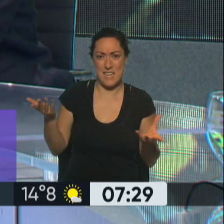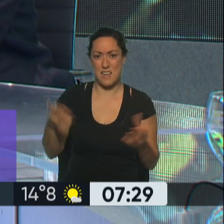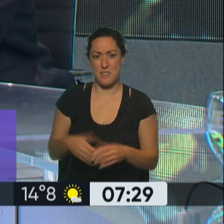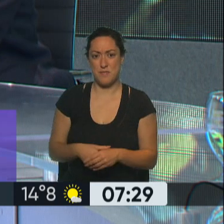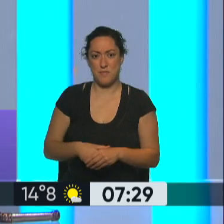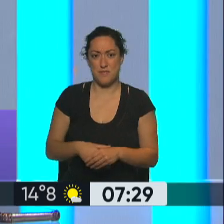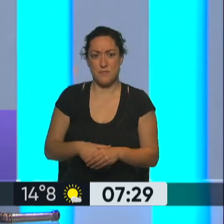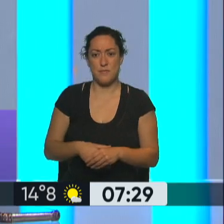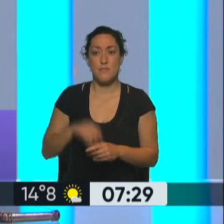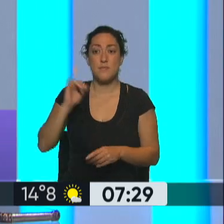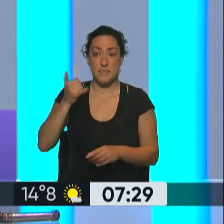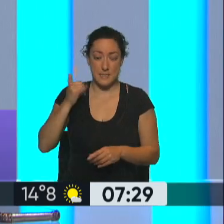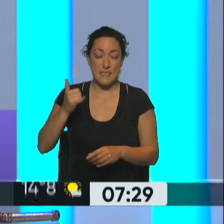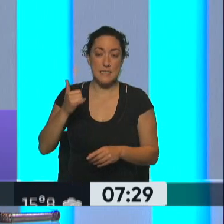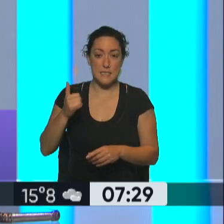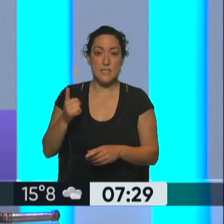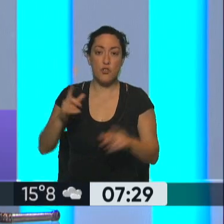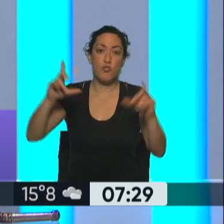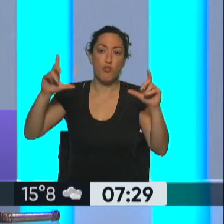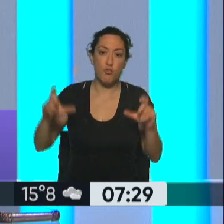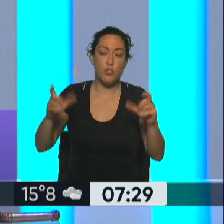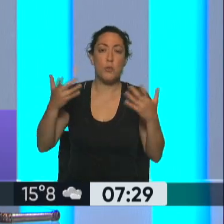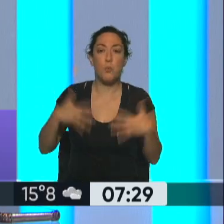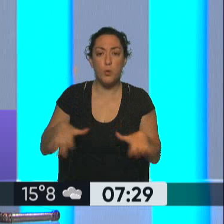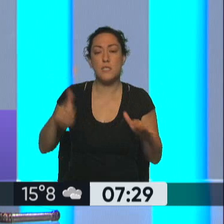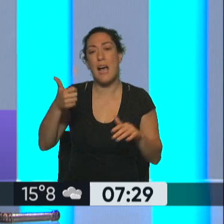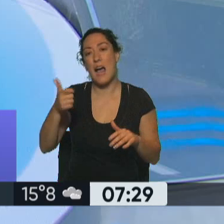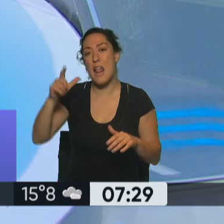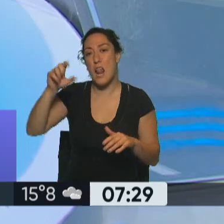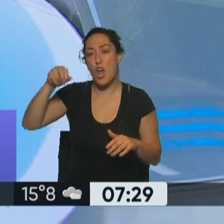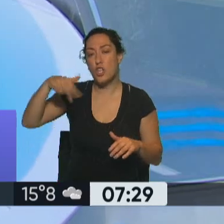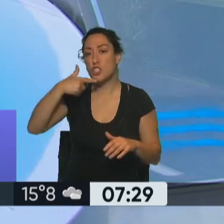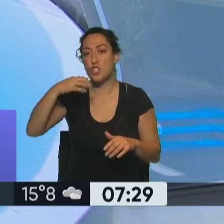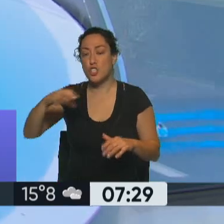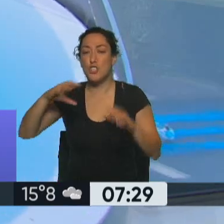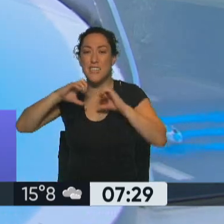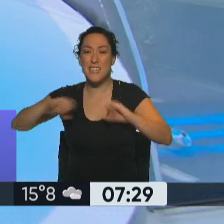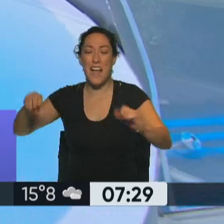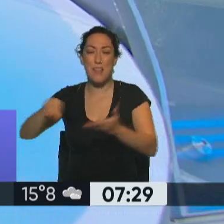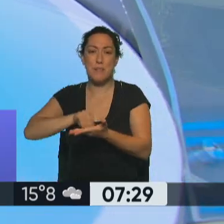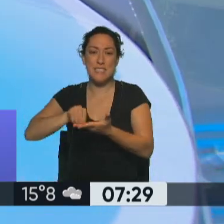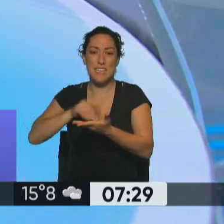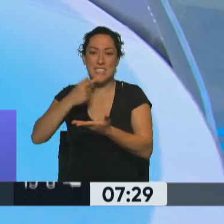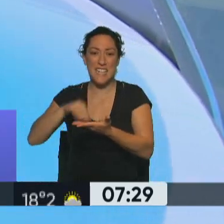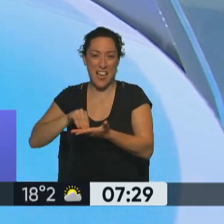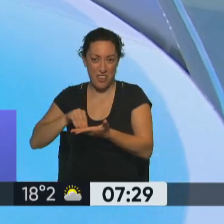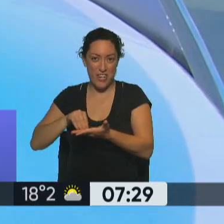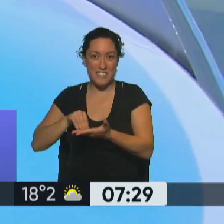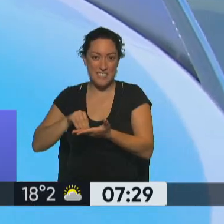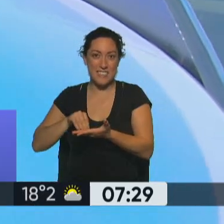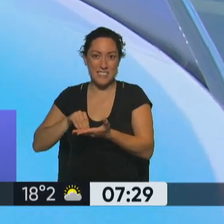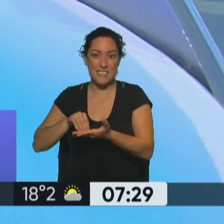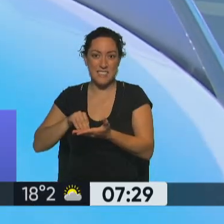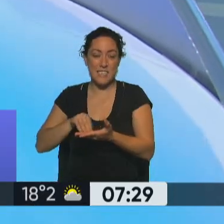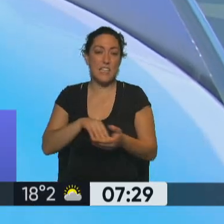Kirchner. Es muy posible que haya así alguna foto entre María Luz Alonso, actual secretaria administrativa del Claro. Senado, y quien